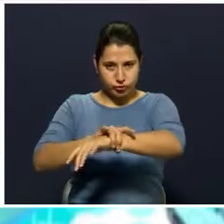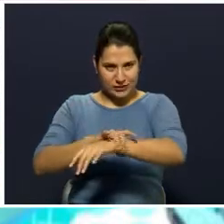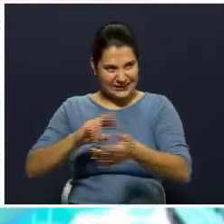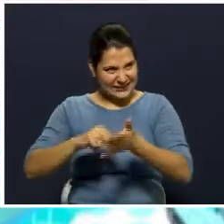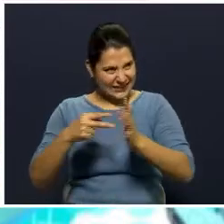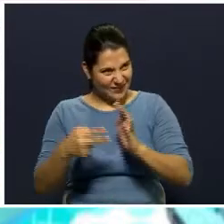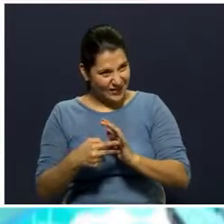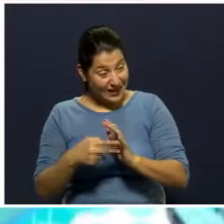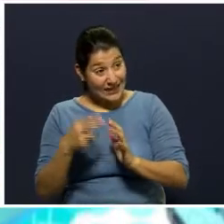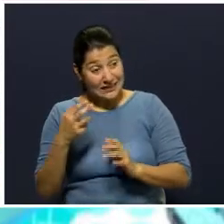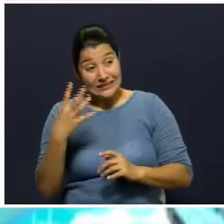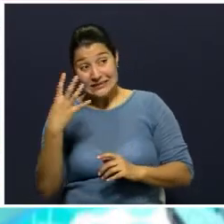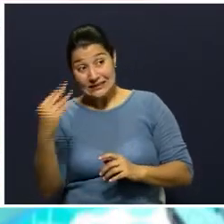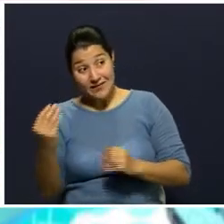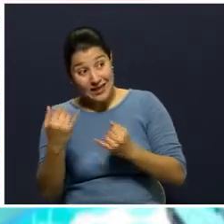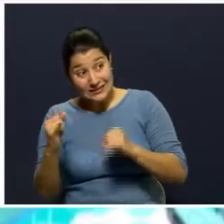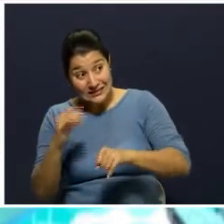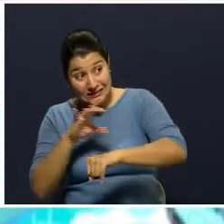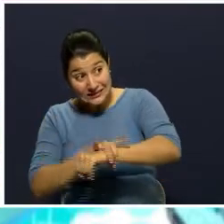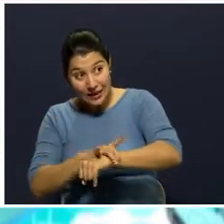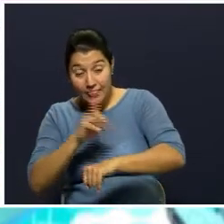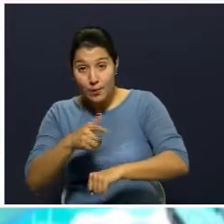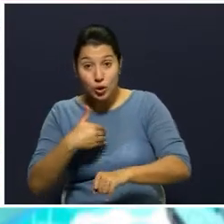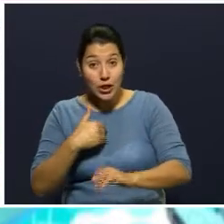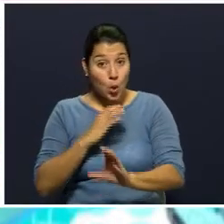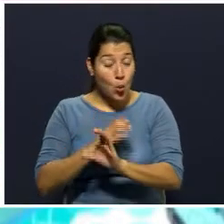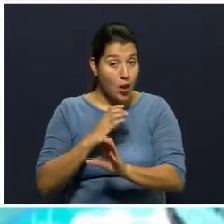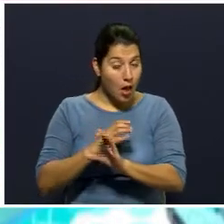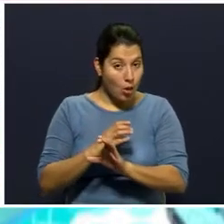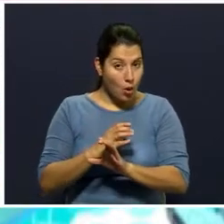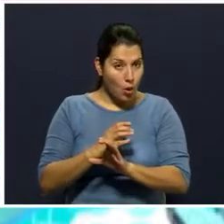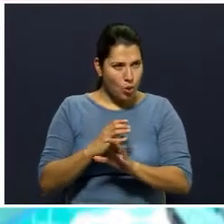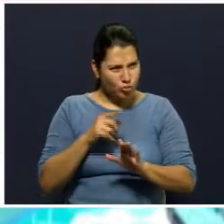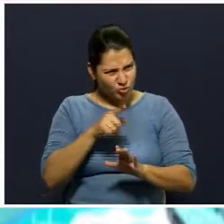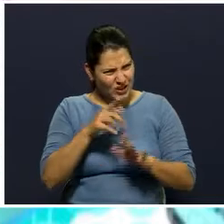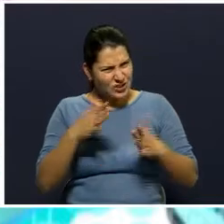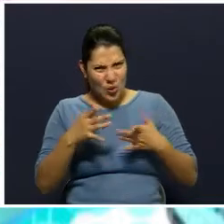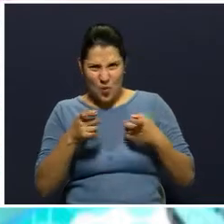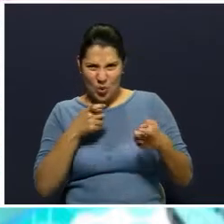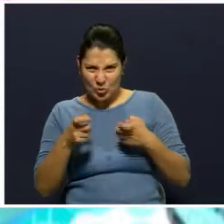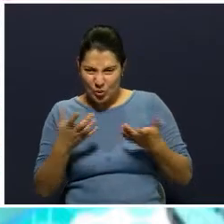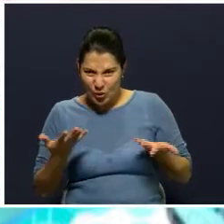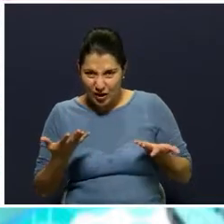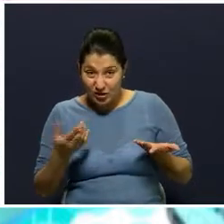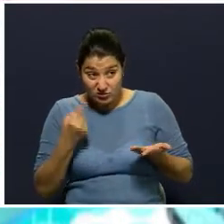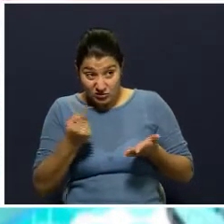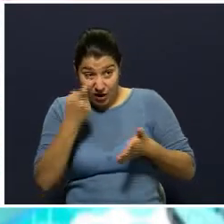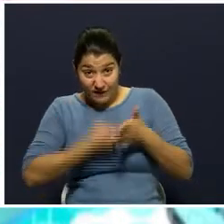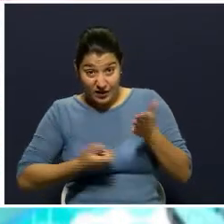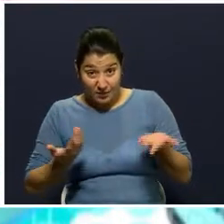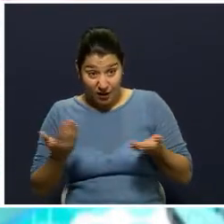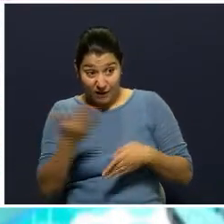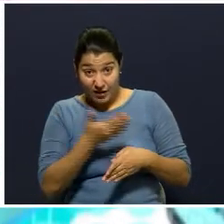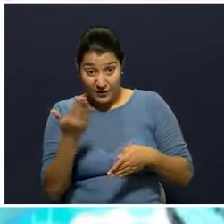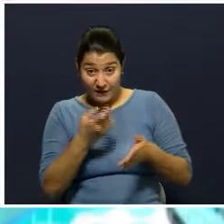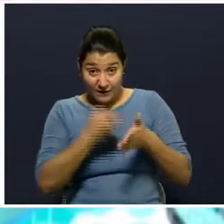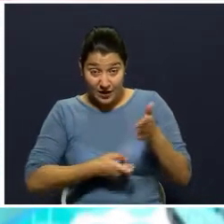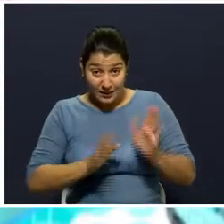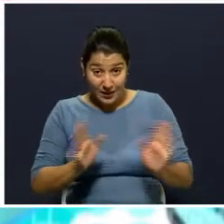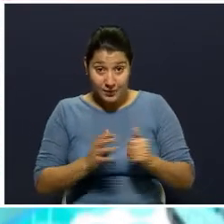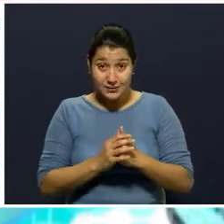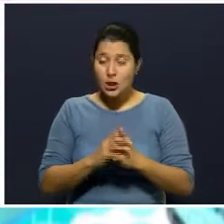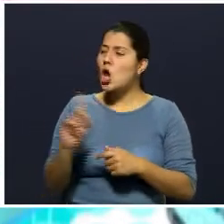se van sin tobillera, hay que ser muy cuidadosos. ¿Cómo lo van a controlar? ¿Es solamente la firma?